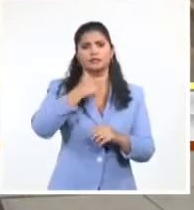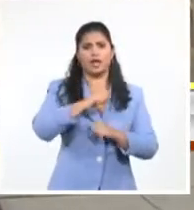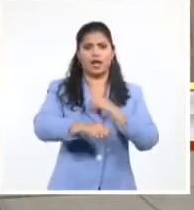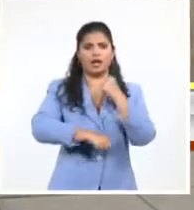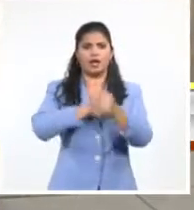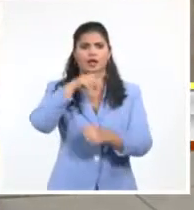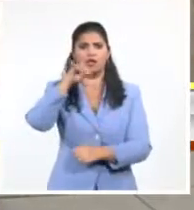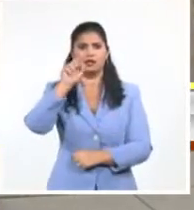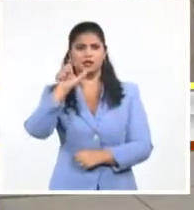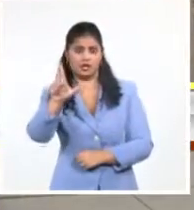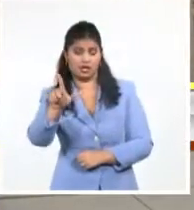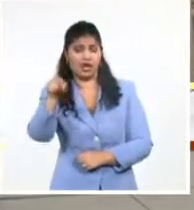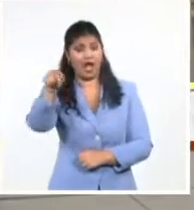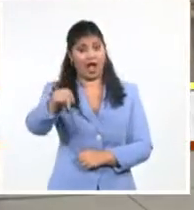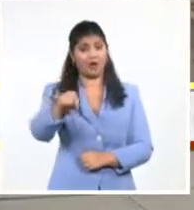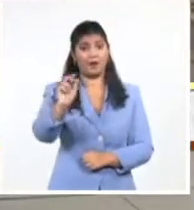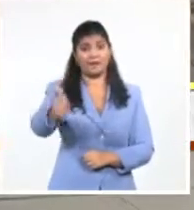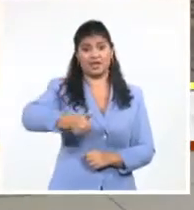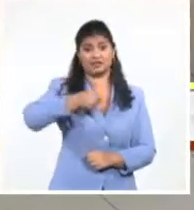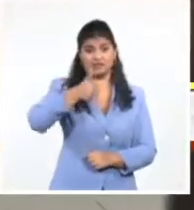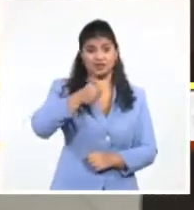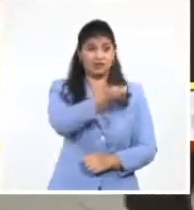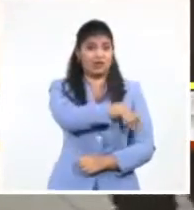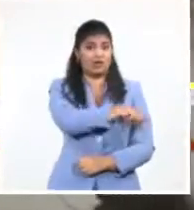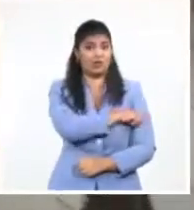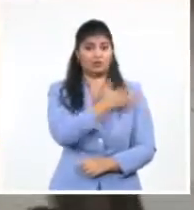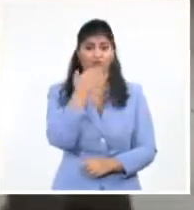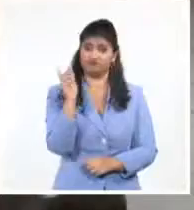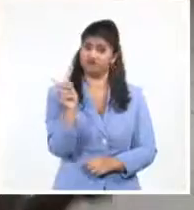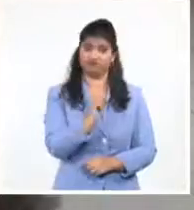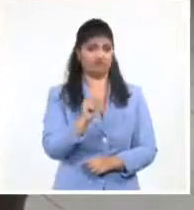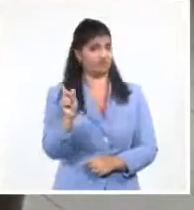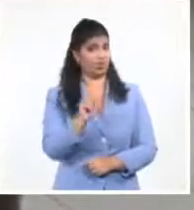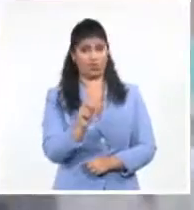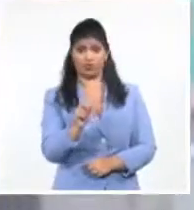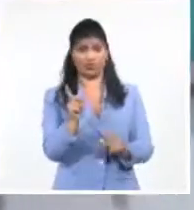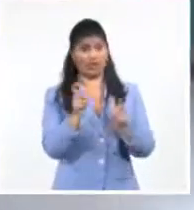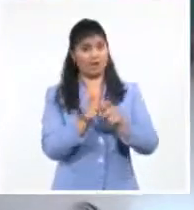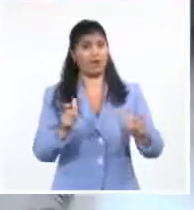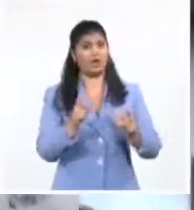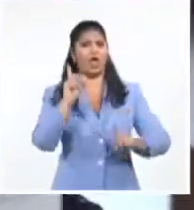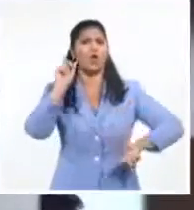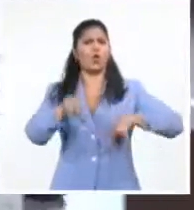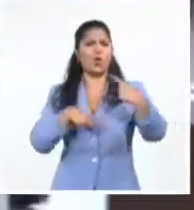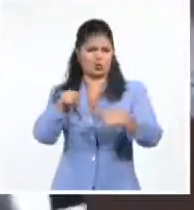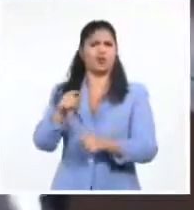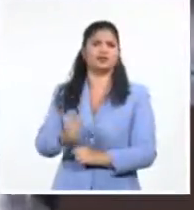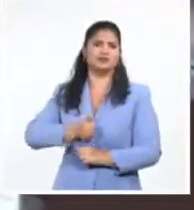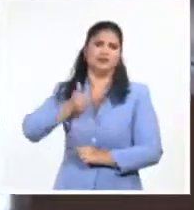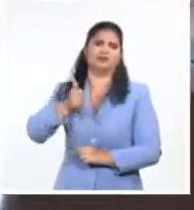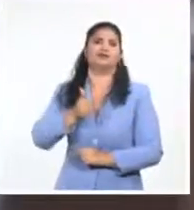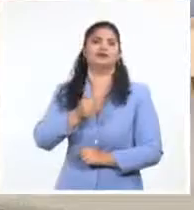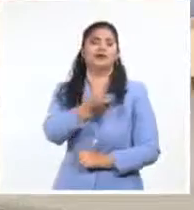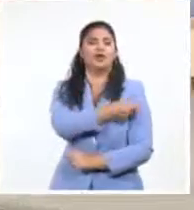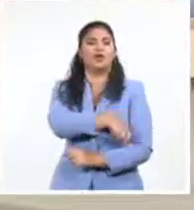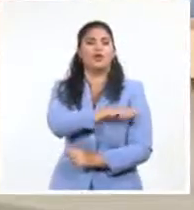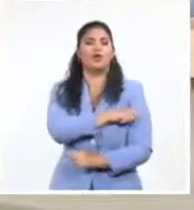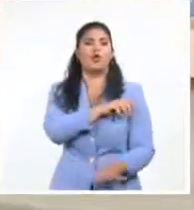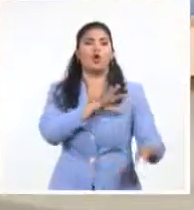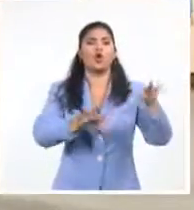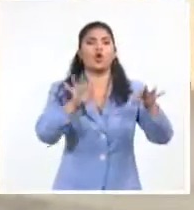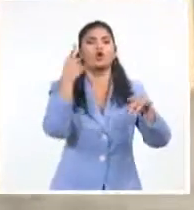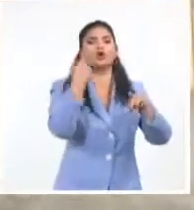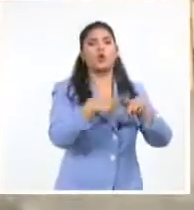actual presidente Guillermo Lasso, porque además de lo mal parado que quedaron los candidatos oficialistas, el referendo impulsado por Lasso vaticina